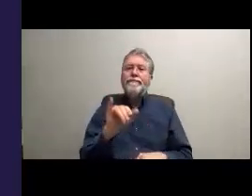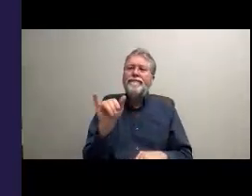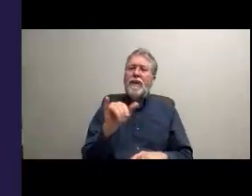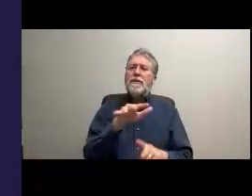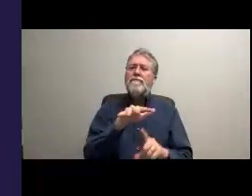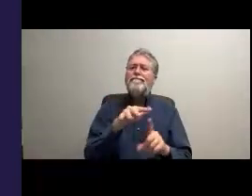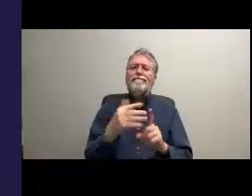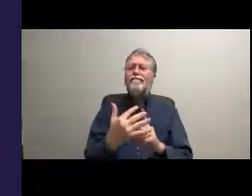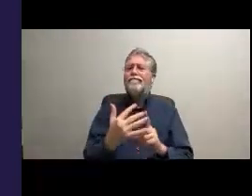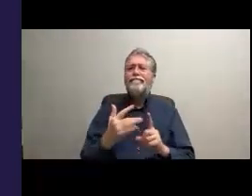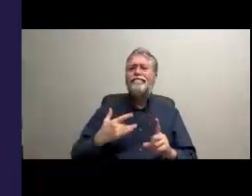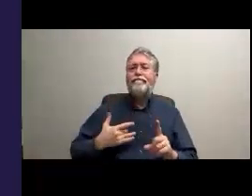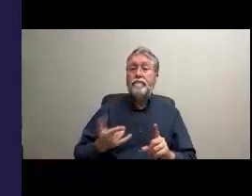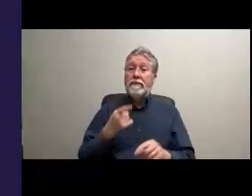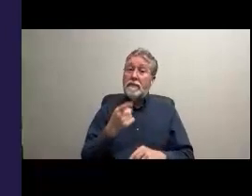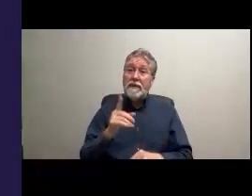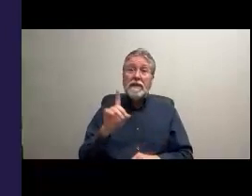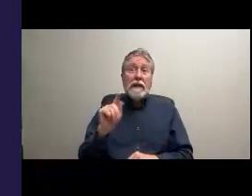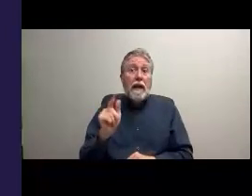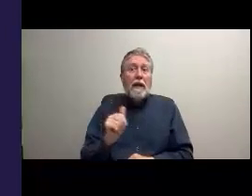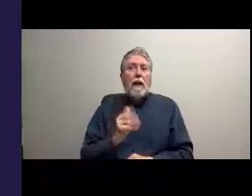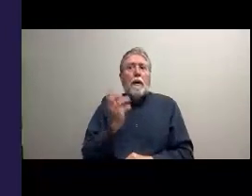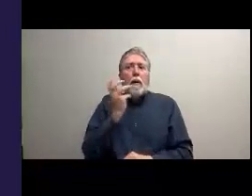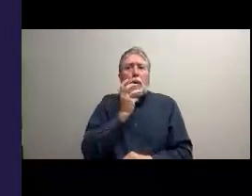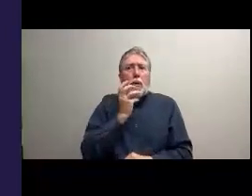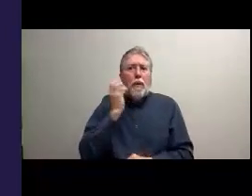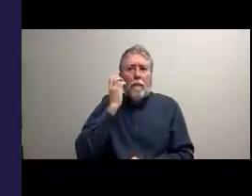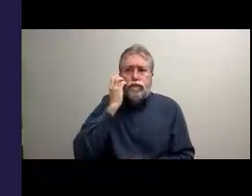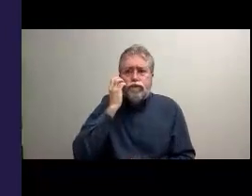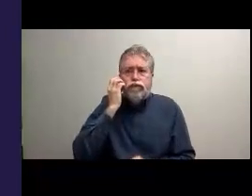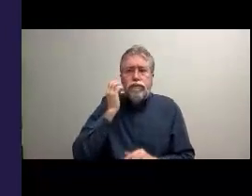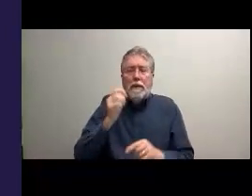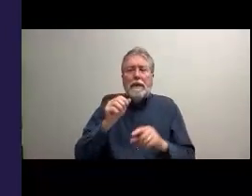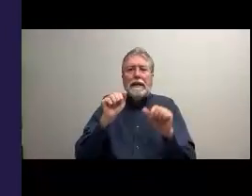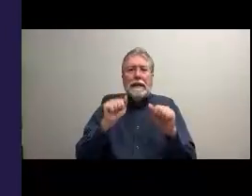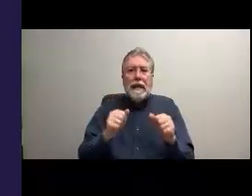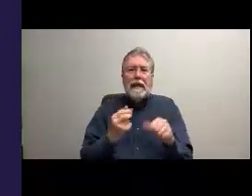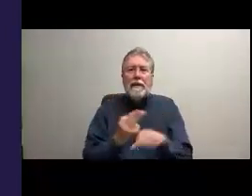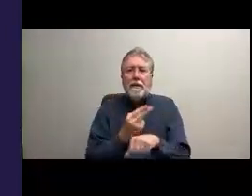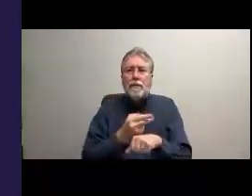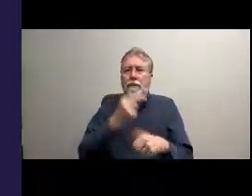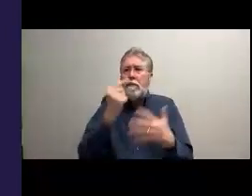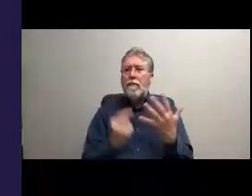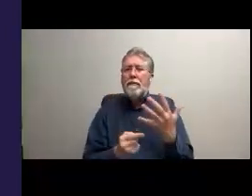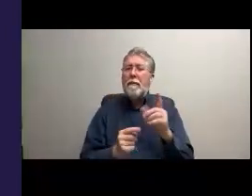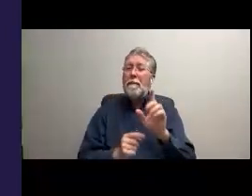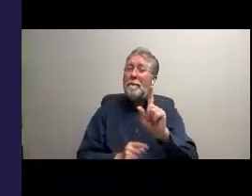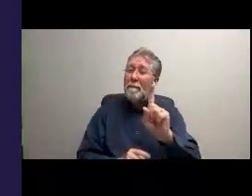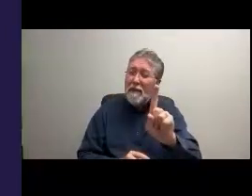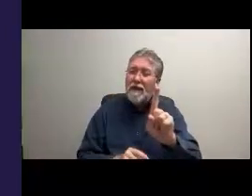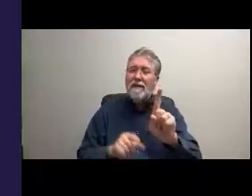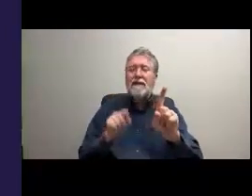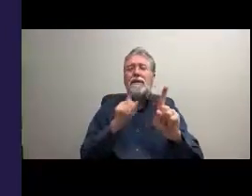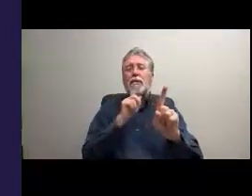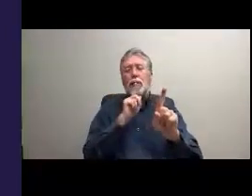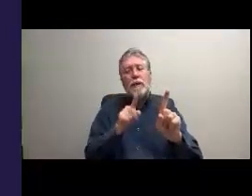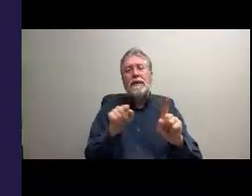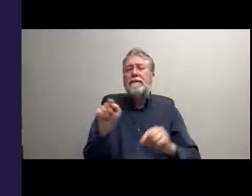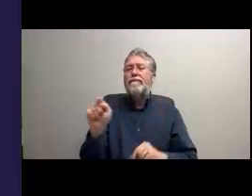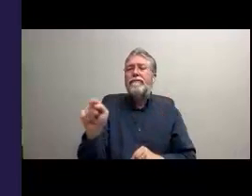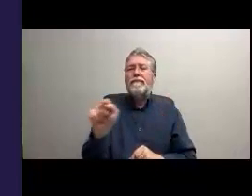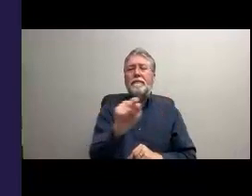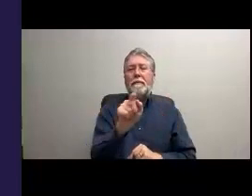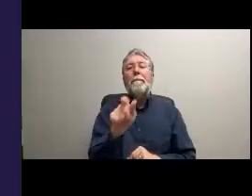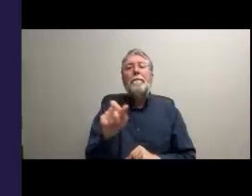de un conjunto de datos increíble. Puede hacer mucho, pero lo que necesitamos son personas que vengan y aporten contexto por lo que estamos